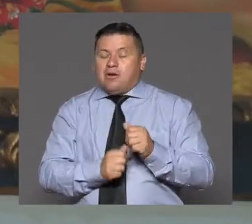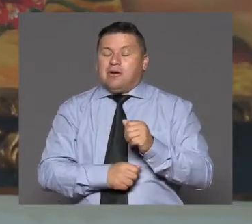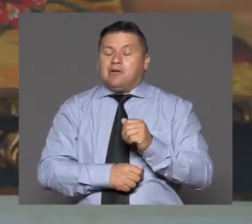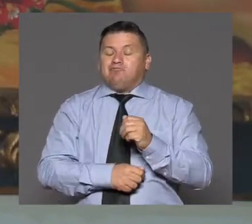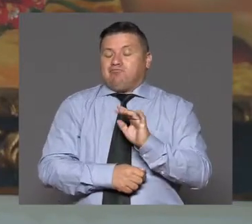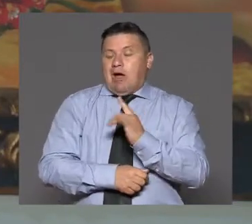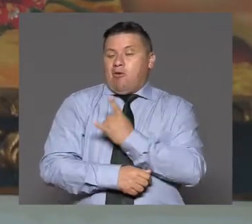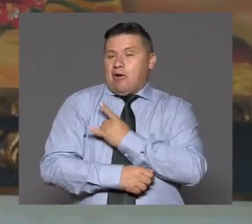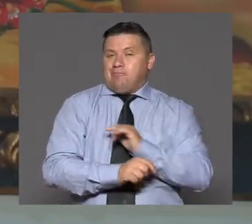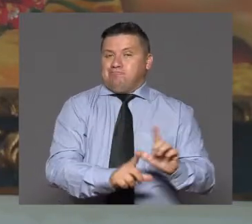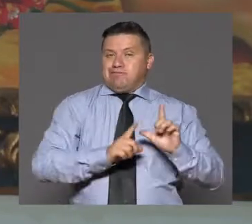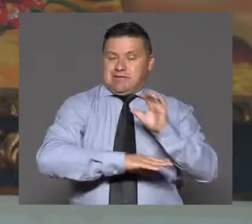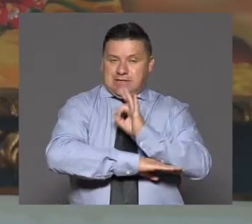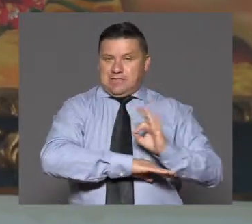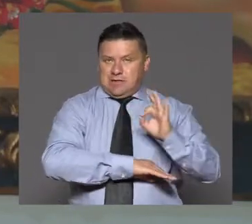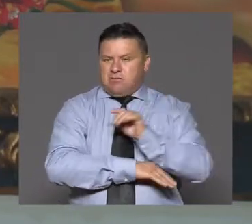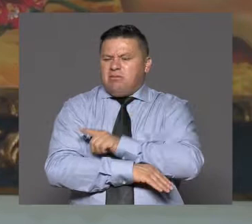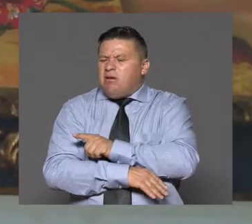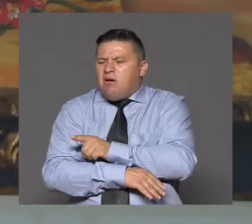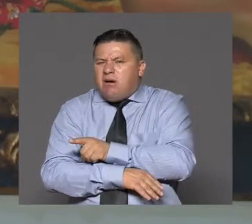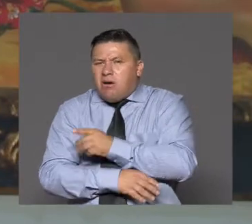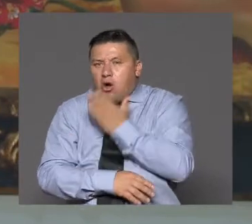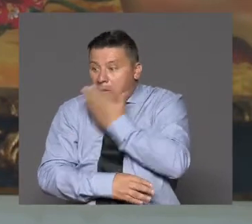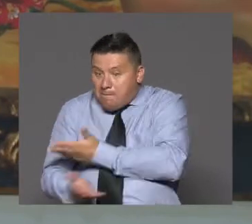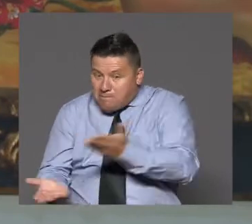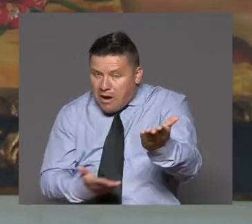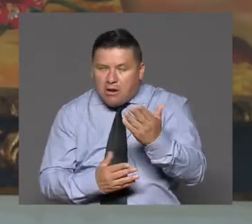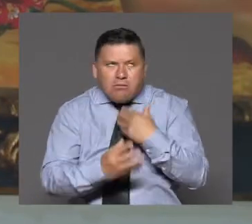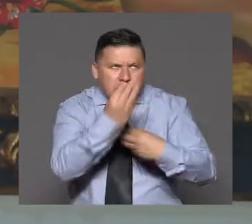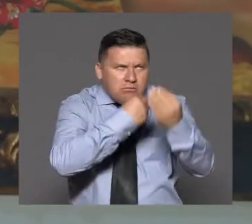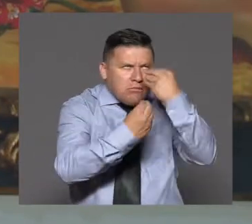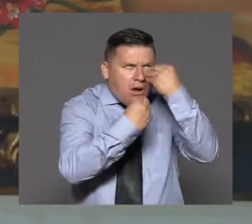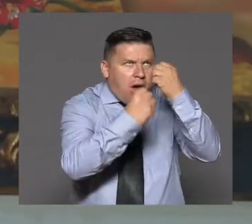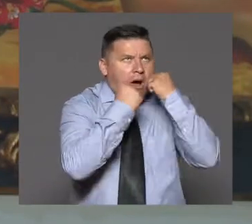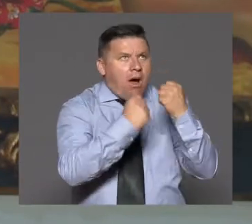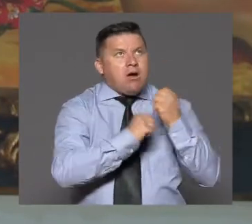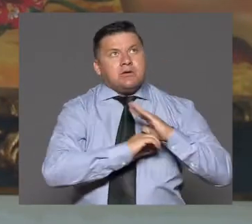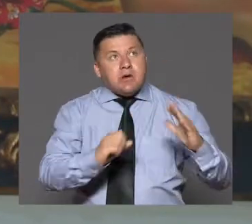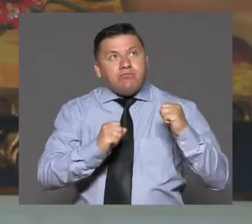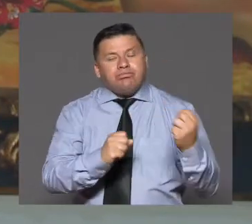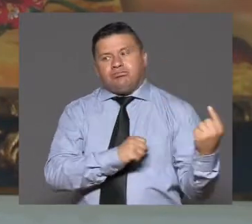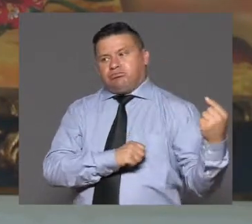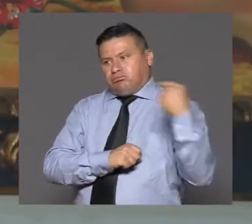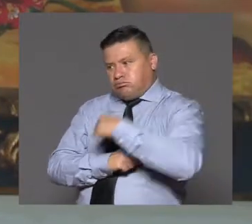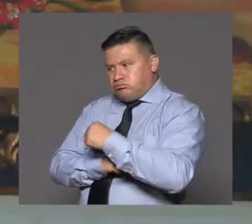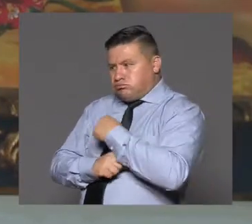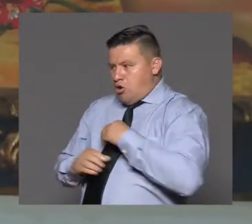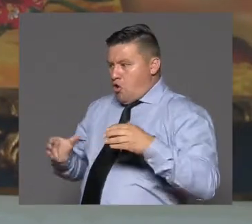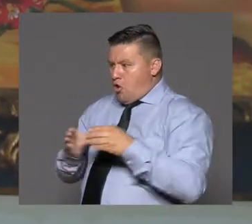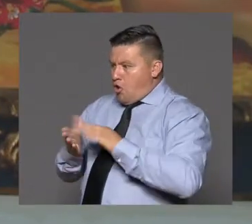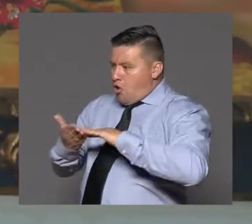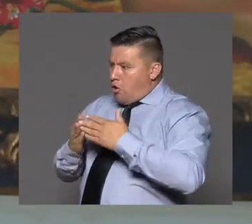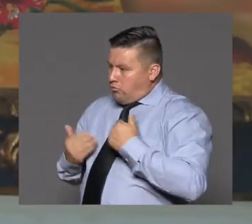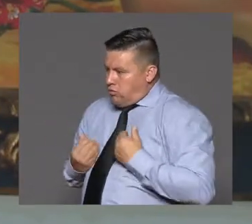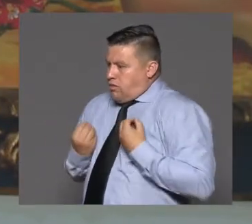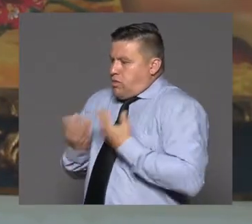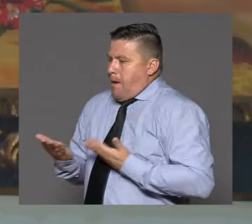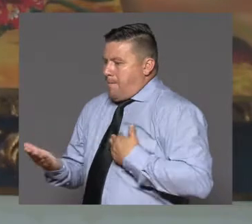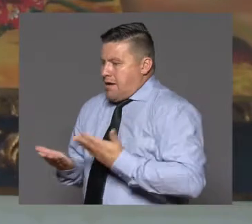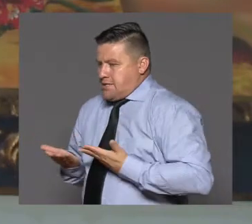SA y a eso es lo que fueron allá, a estudiar, aprender para que ellos vinieran acá también a poner a sus